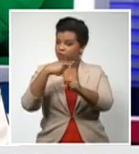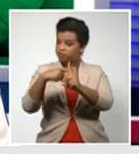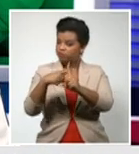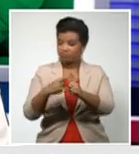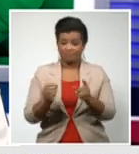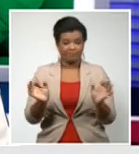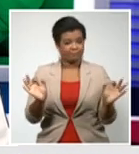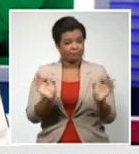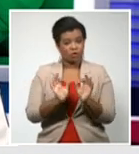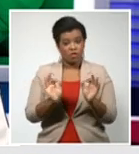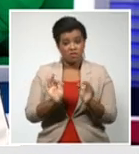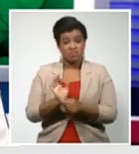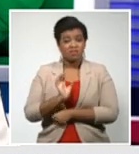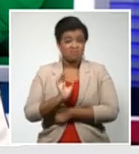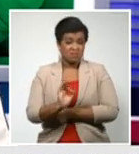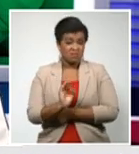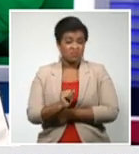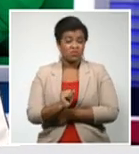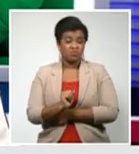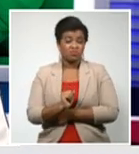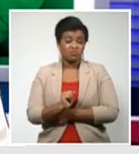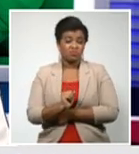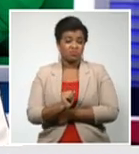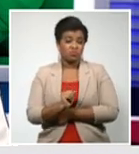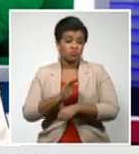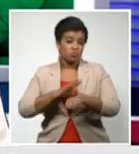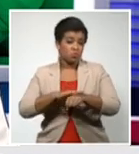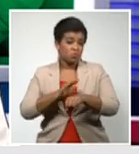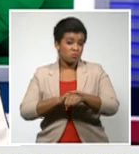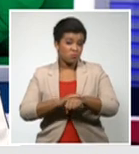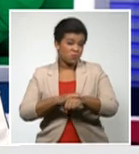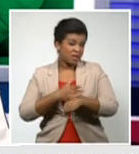también está un poco determinado por